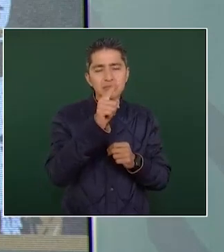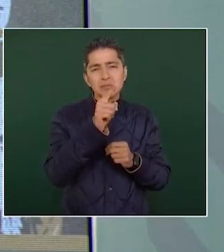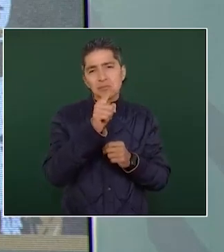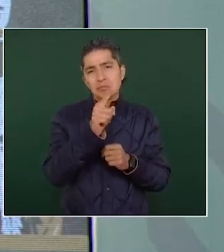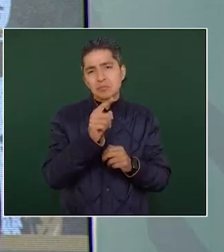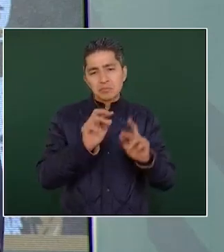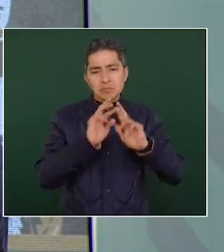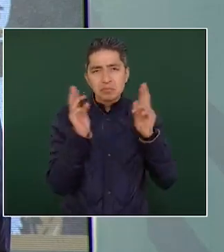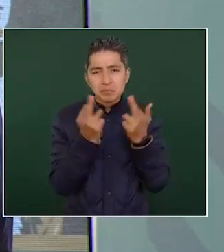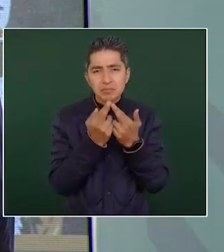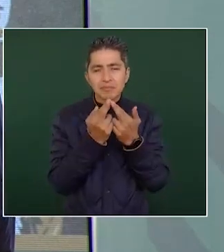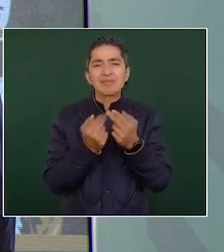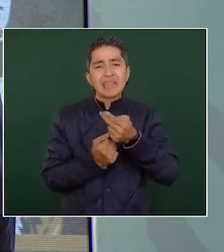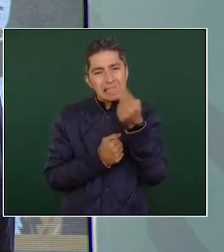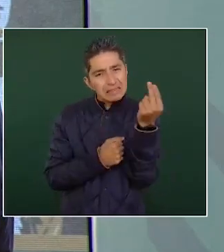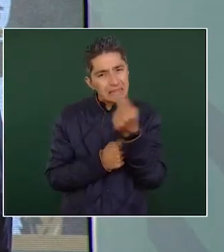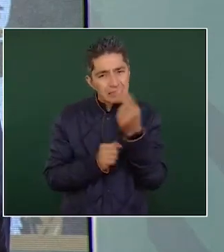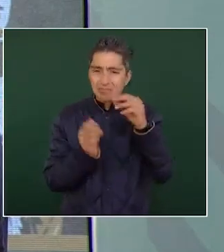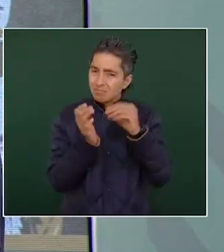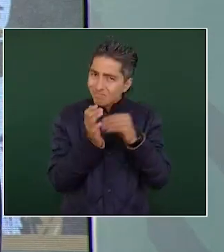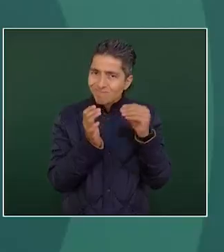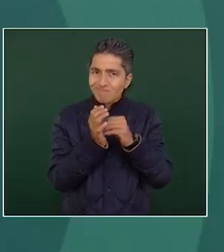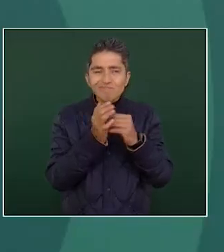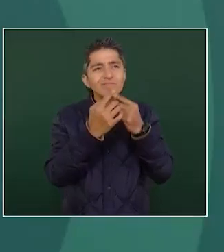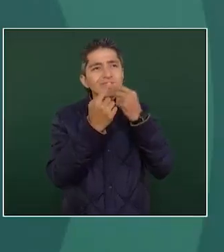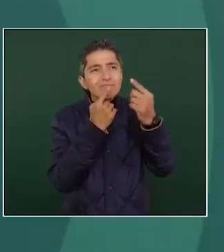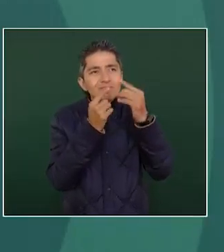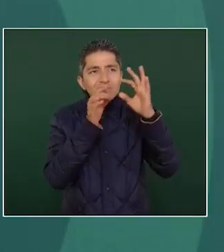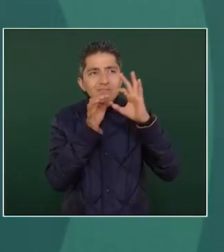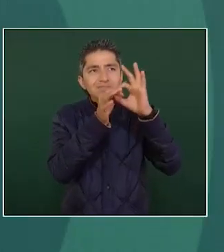asistir, porque necesitamos mantener nuestras relaciones